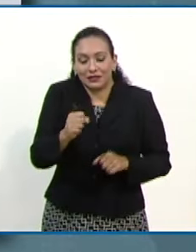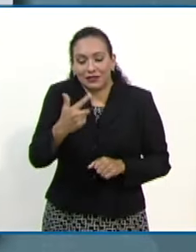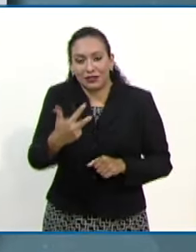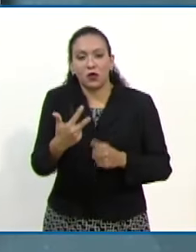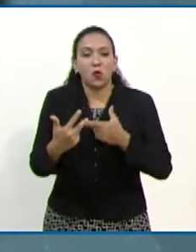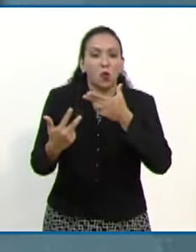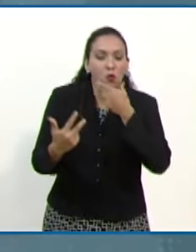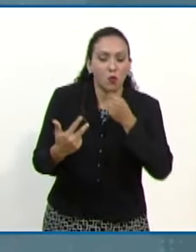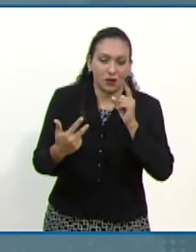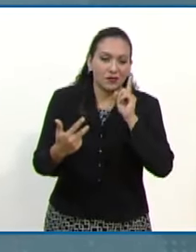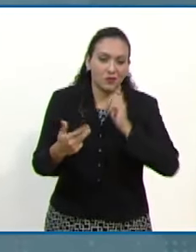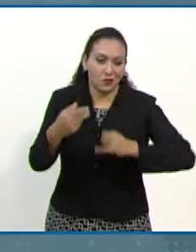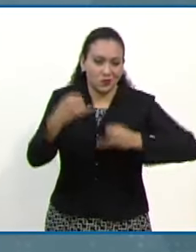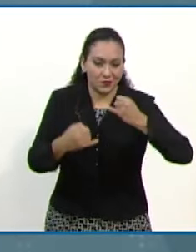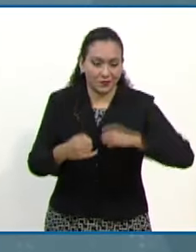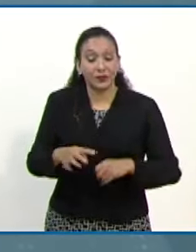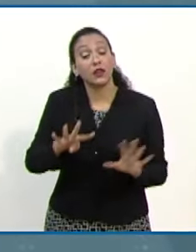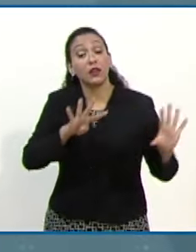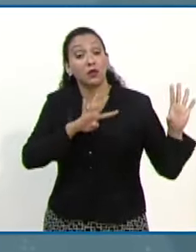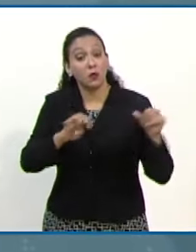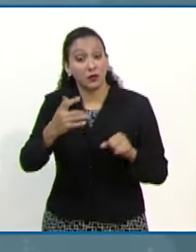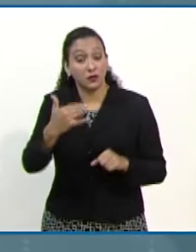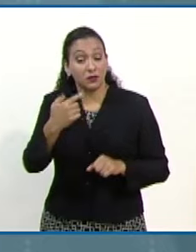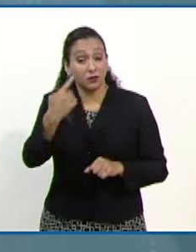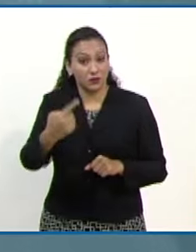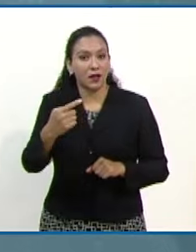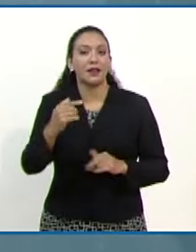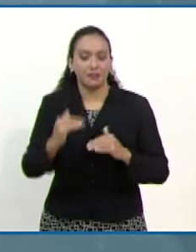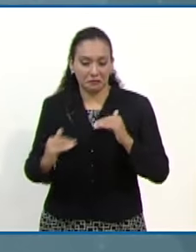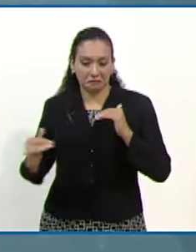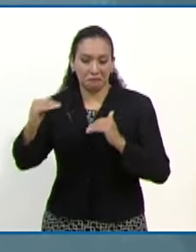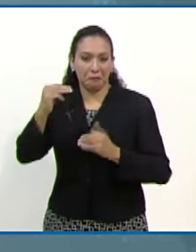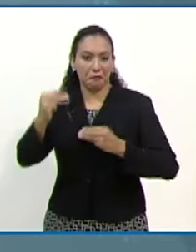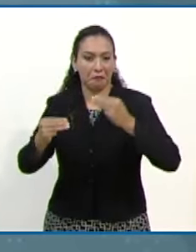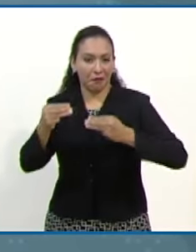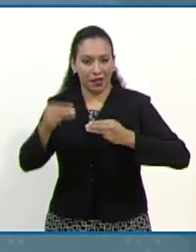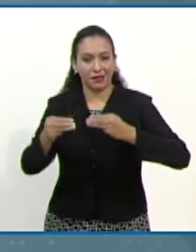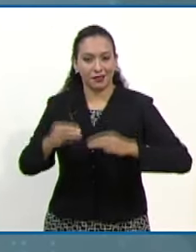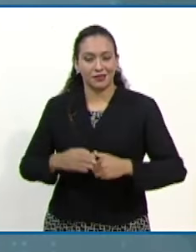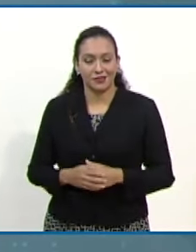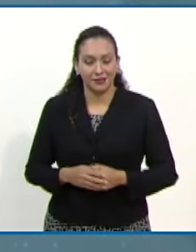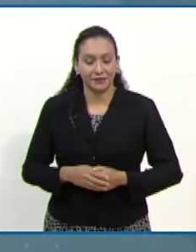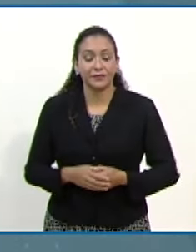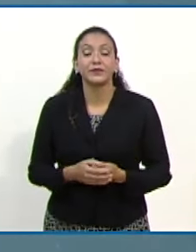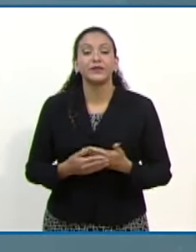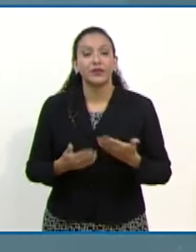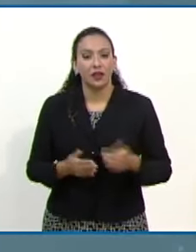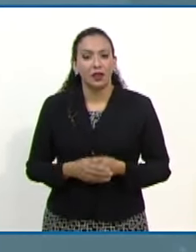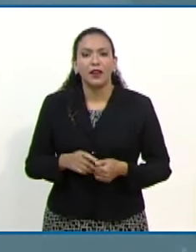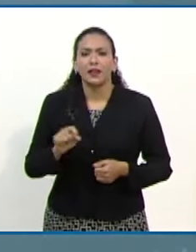y jueces y 951 magistradas y magistrados de circuito. Además, se cuenta con el apoyo